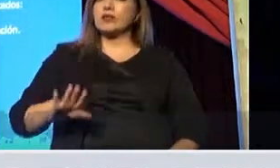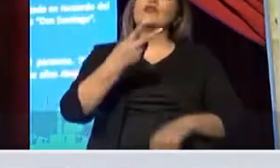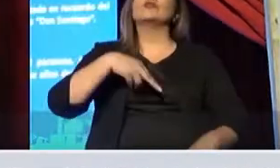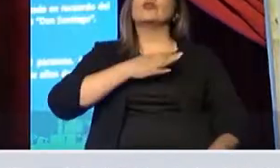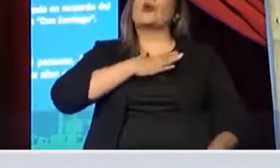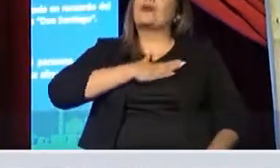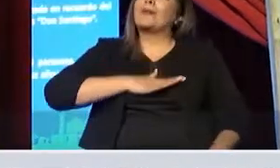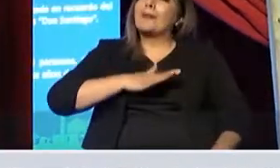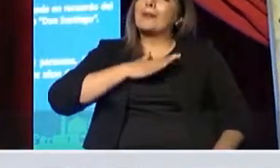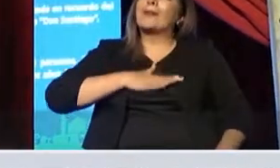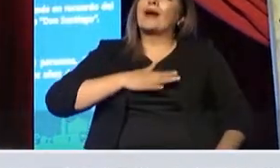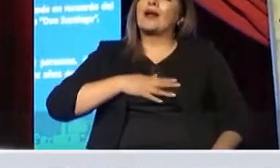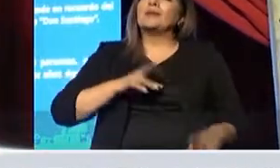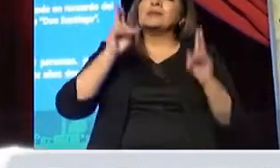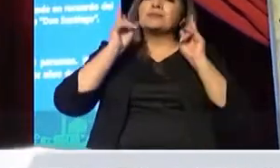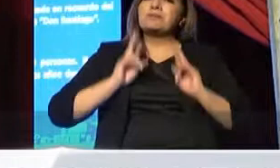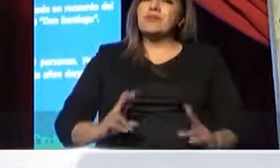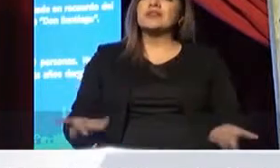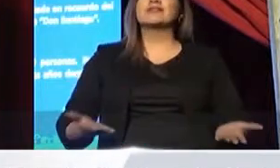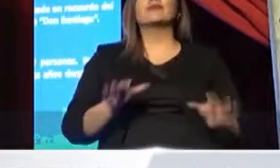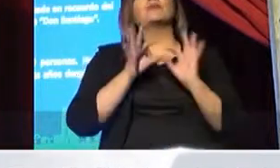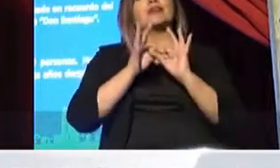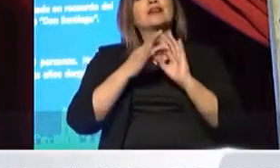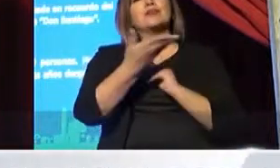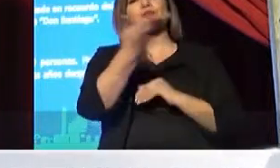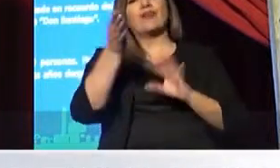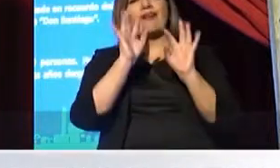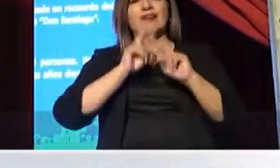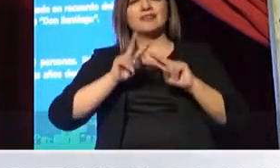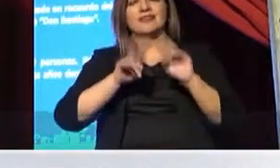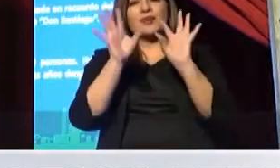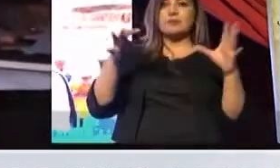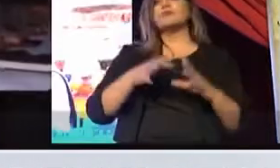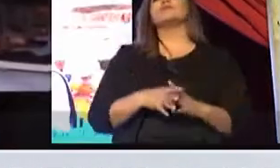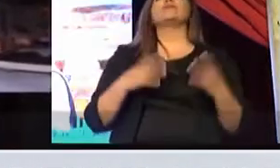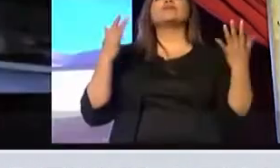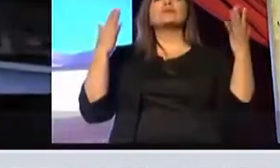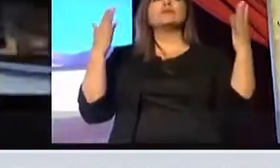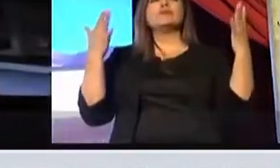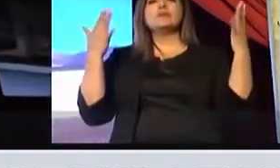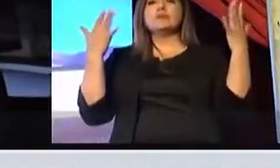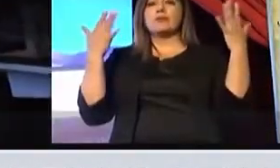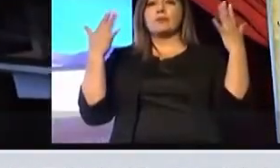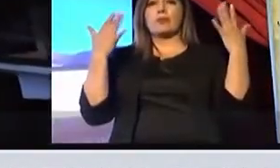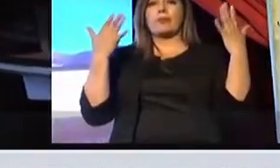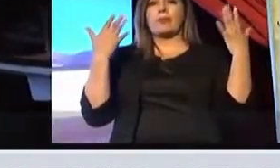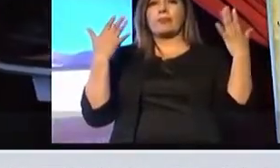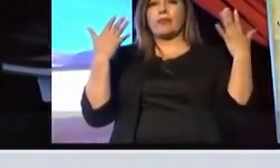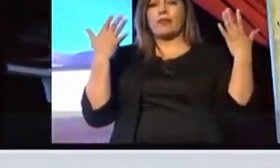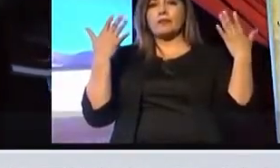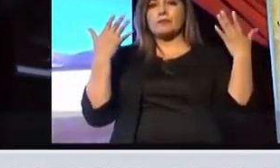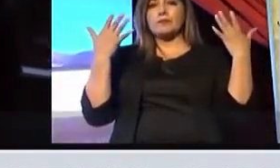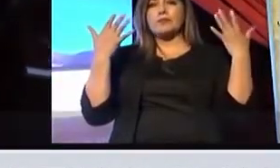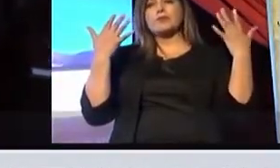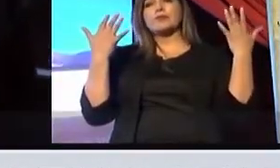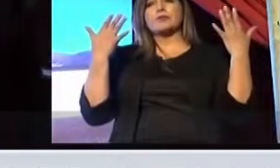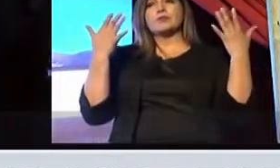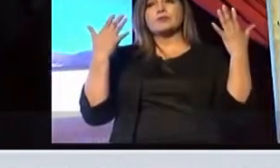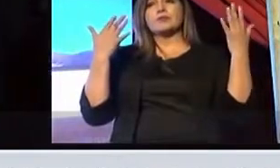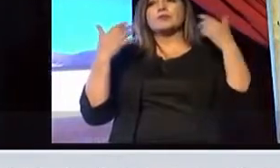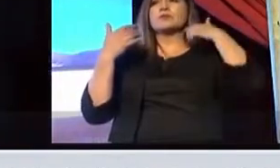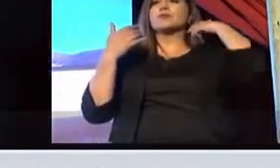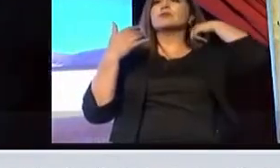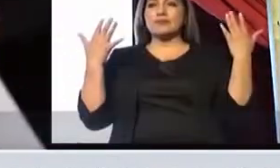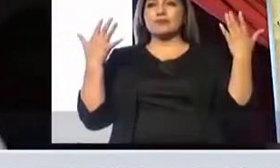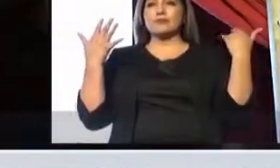Cochilco. Además, solicitó a las compañías mineras profundizar su compromiso con las localidades donde están sus proyectos para que impulsen la contratación de